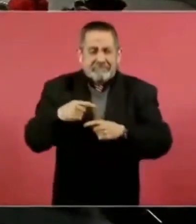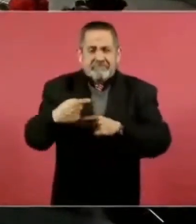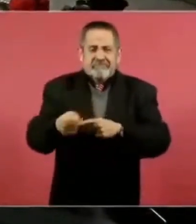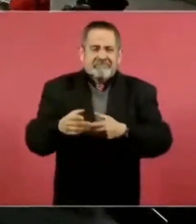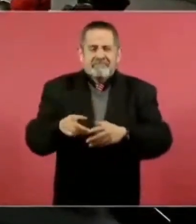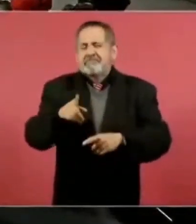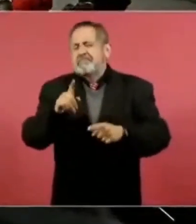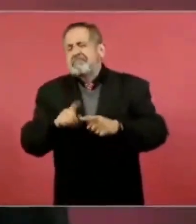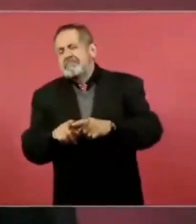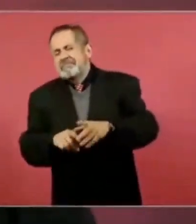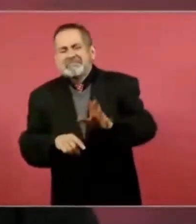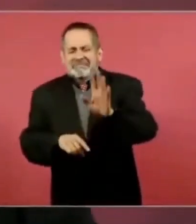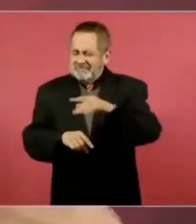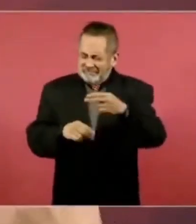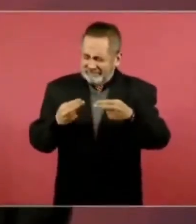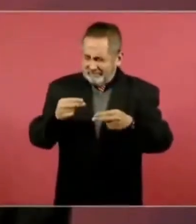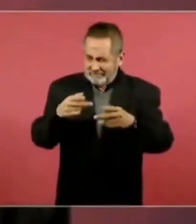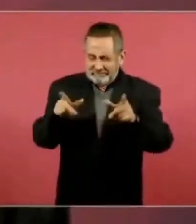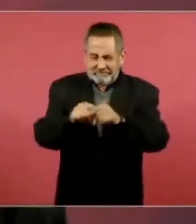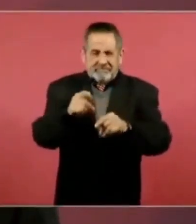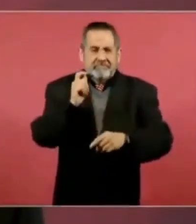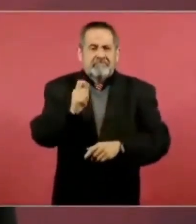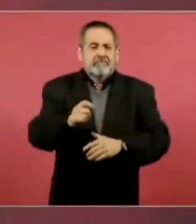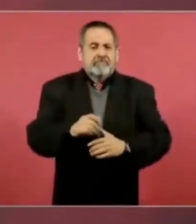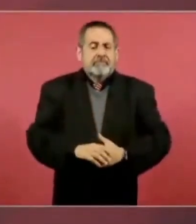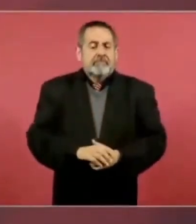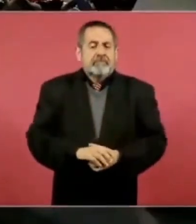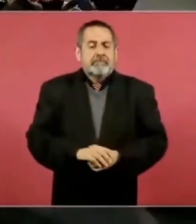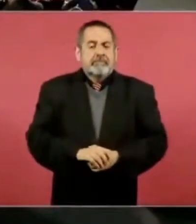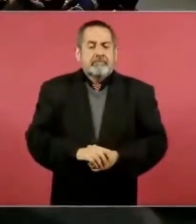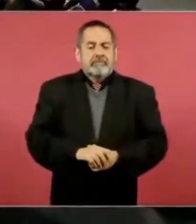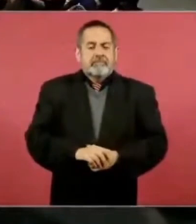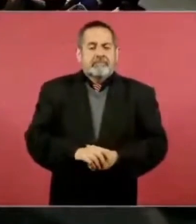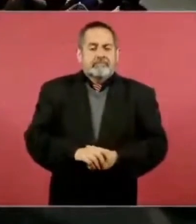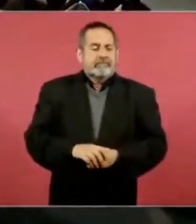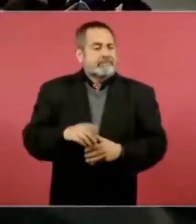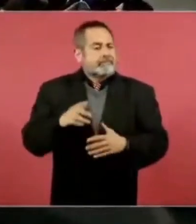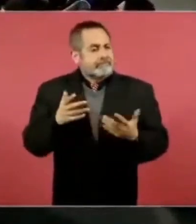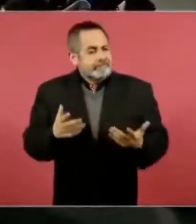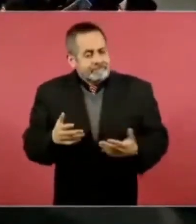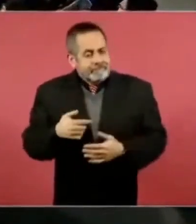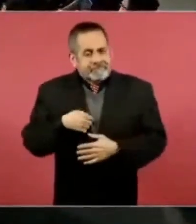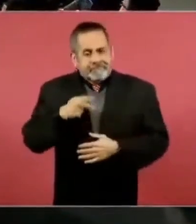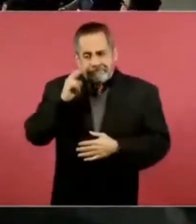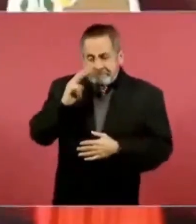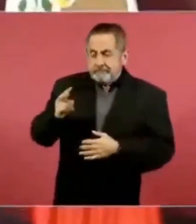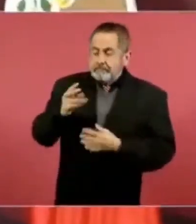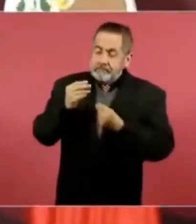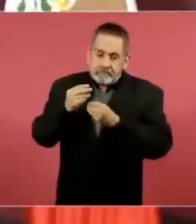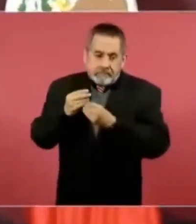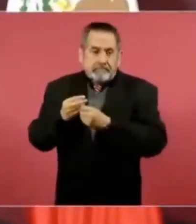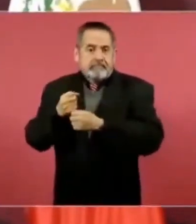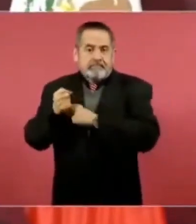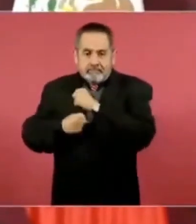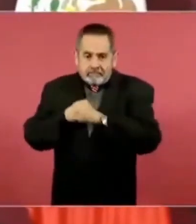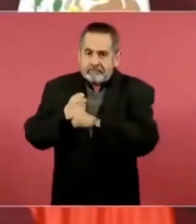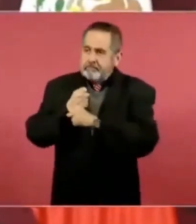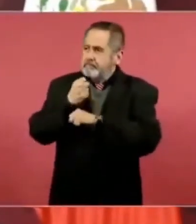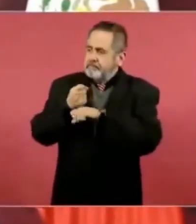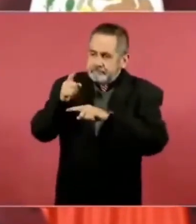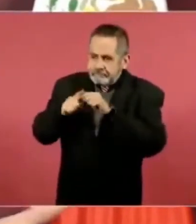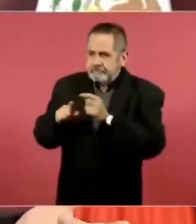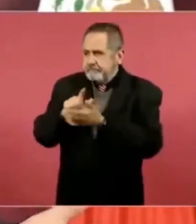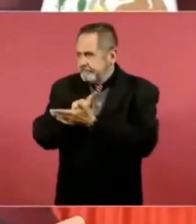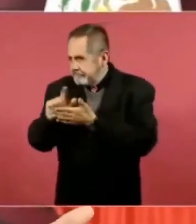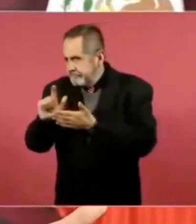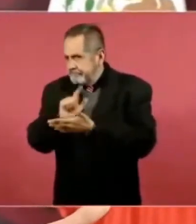No tiene caso. Pero lo que quiero decirles es que nos hemos pasado bastante tiempo,